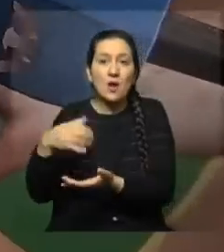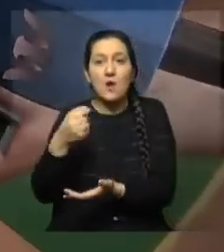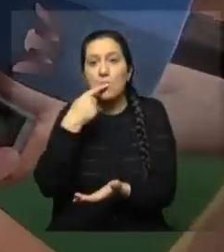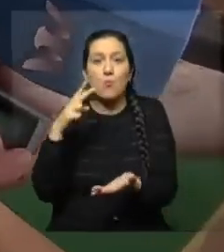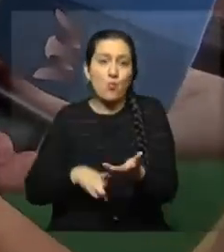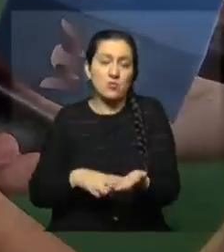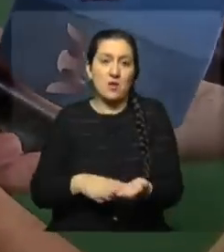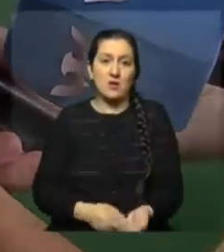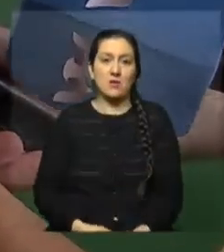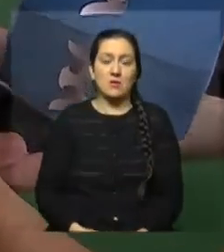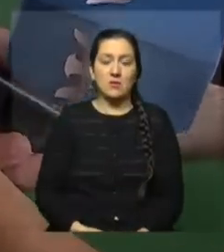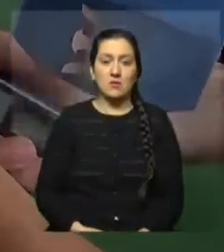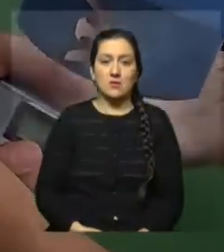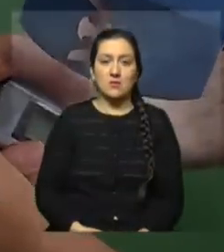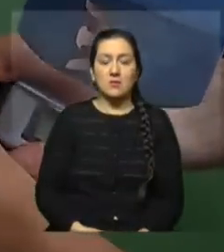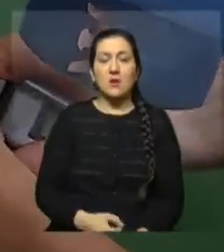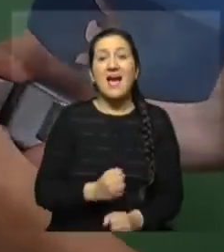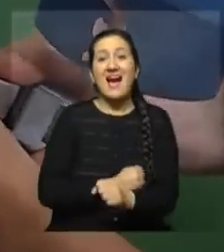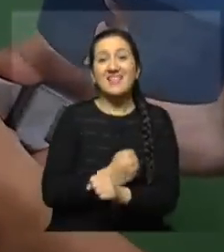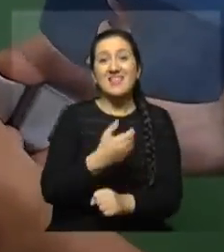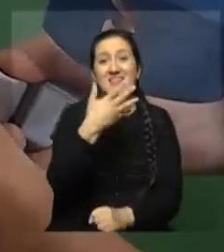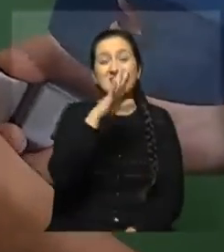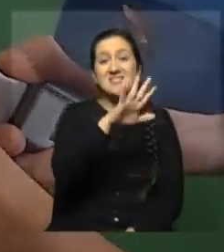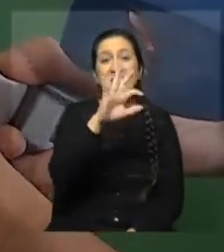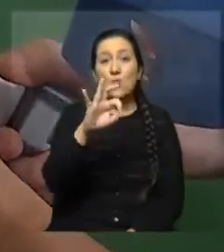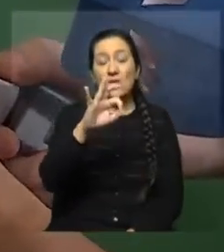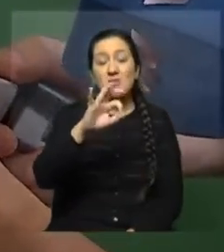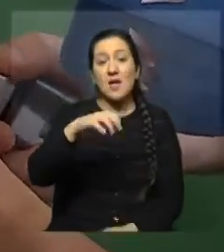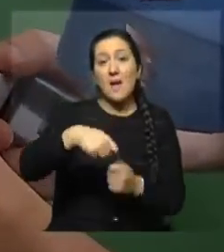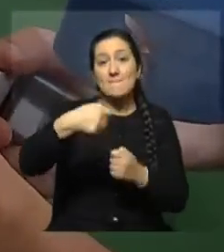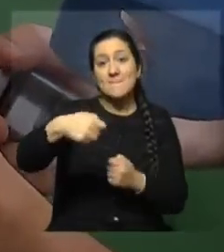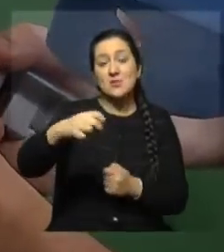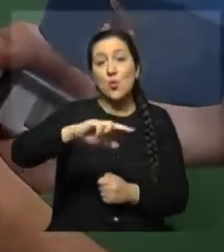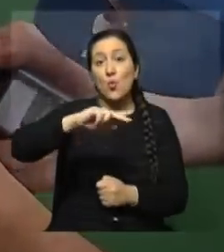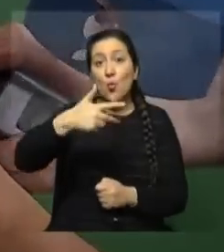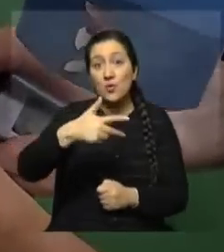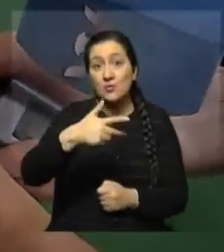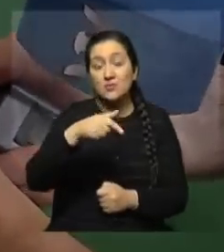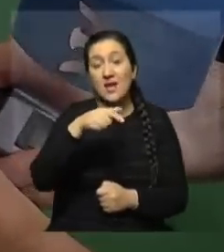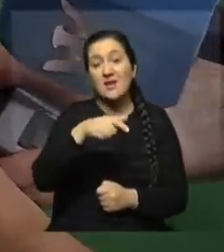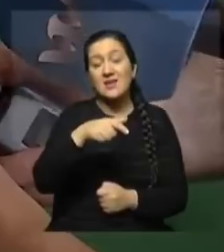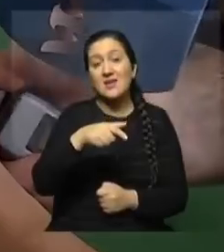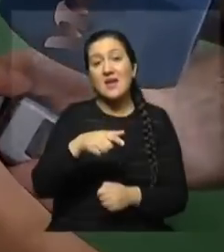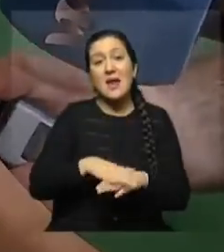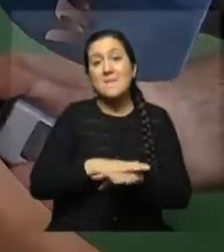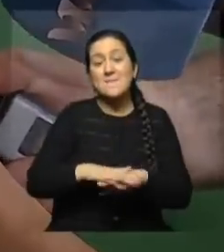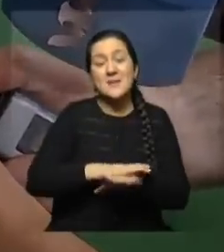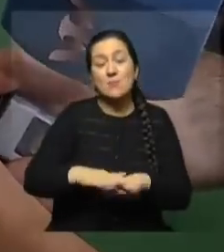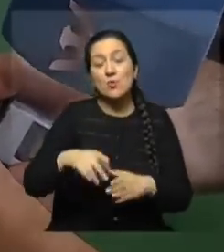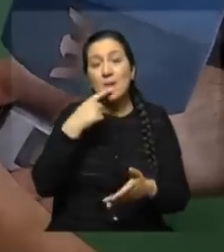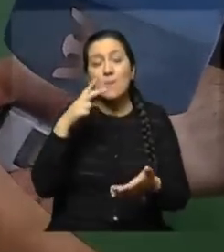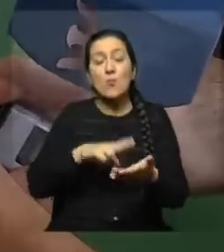es el mínimo para vertidos de hasta 50 metros cúbicos y de ahí para arriba va creciendo de acuerdo al al tamaño